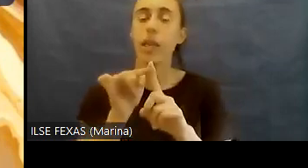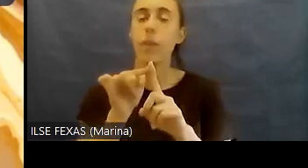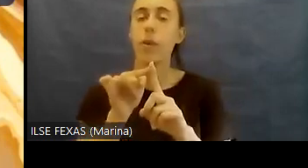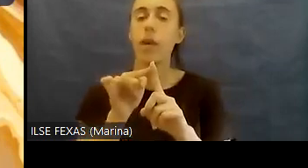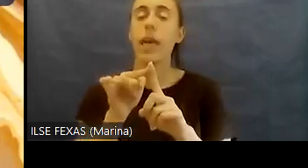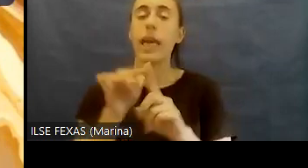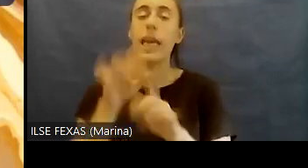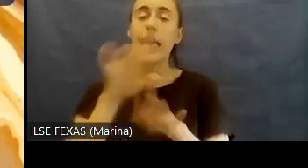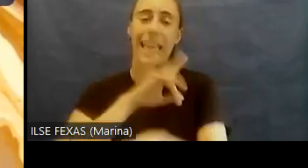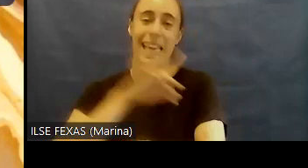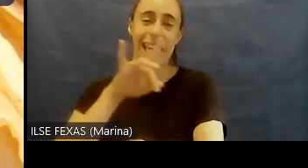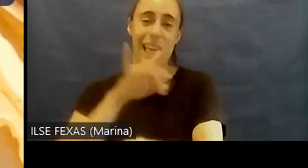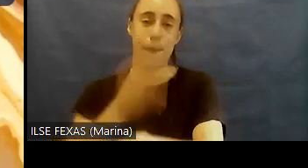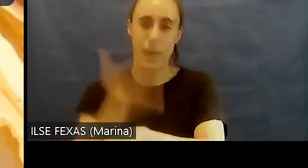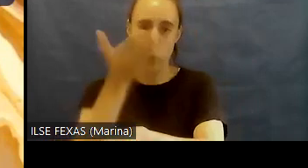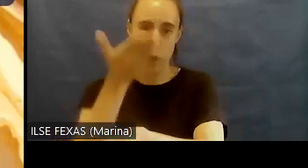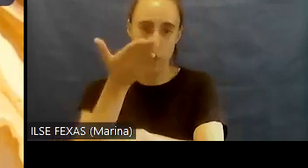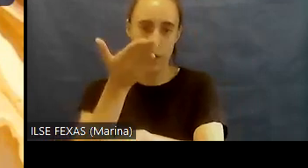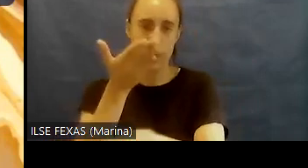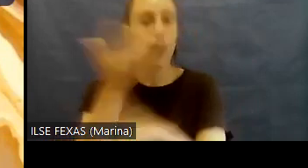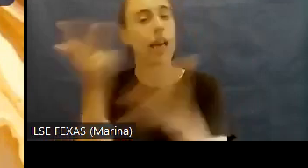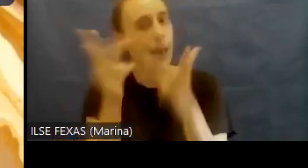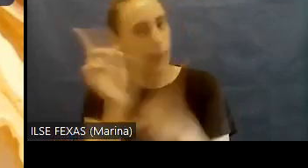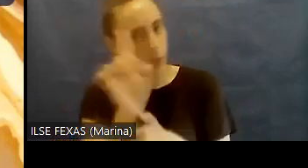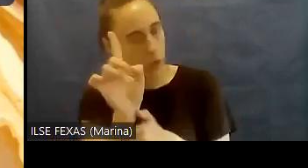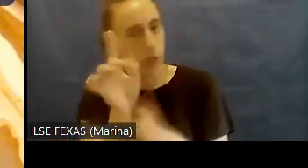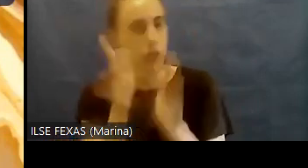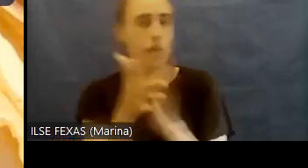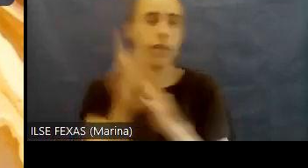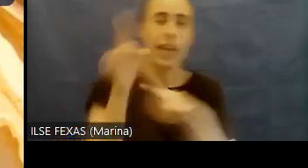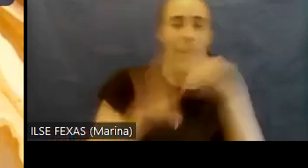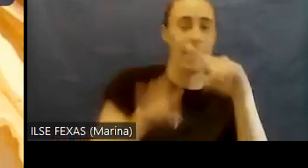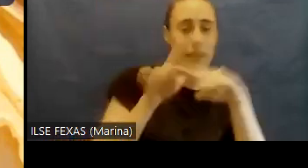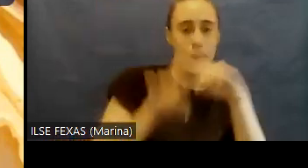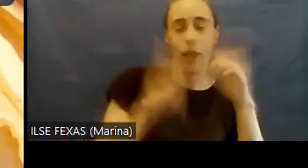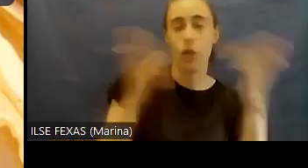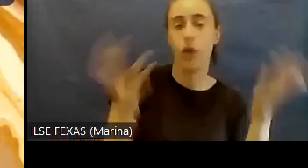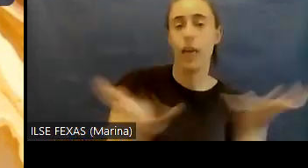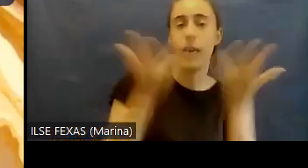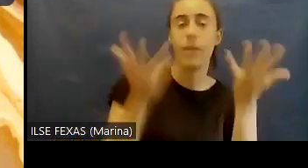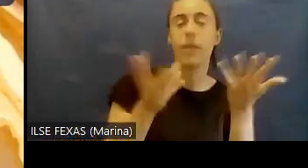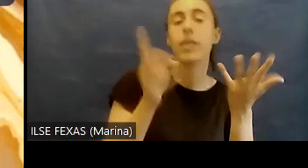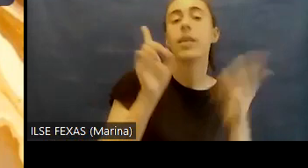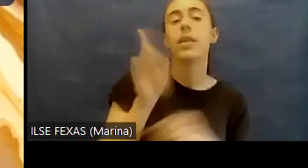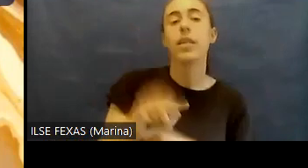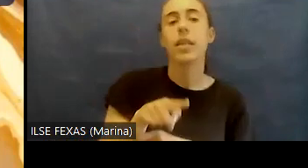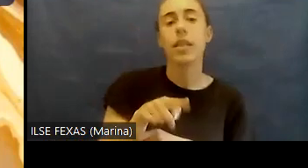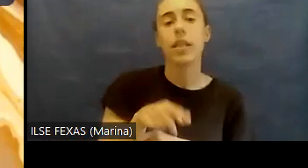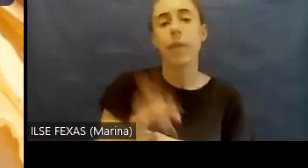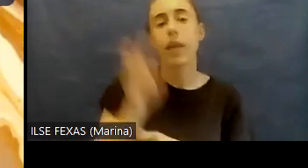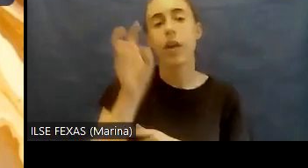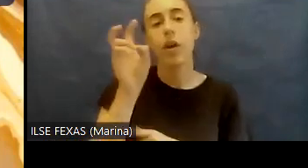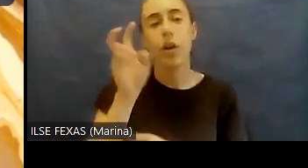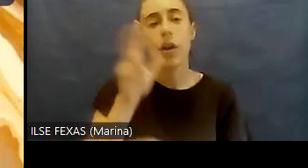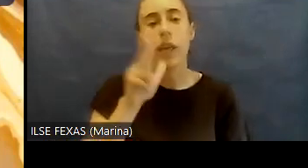hiperglucemia no severos, o sea, leves moderados, o para casos de hipercolesterolemia leves moderados. Es decir, cuando hay un